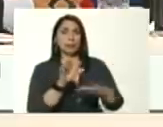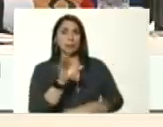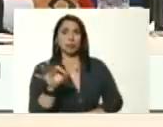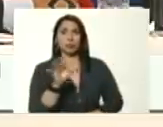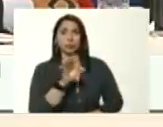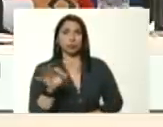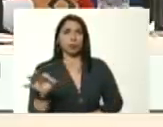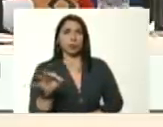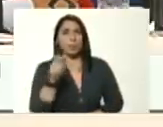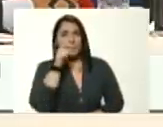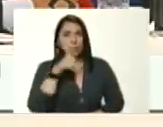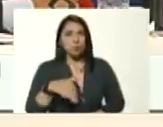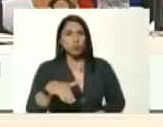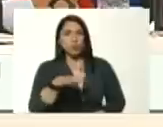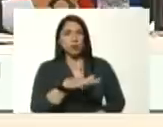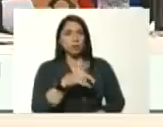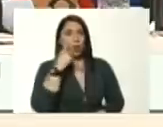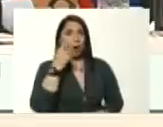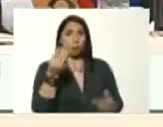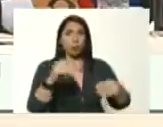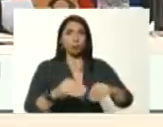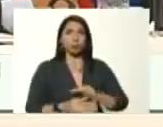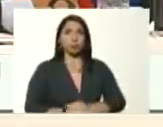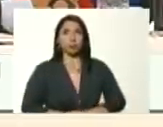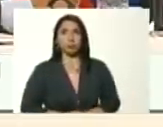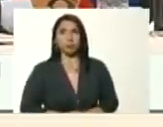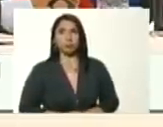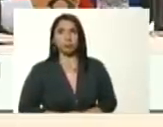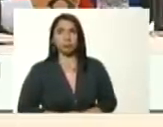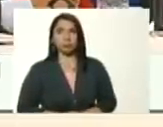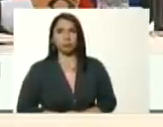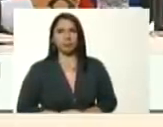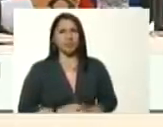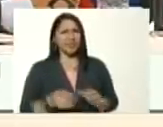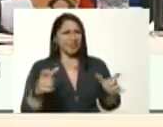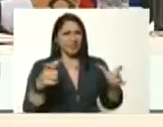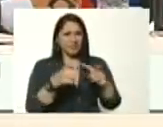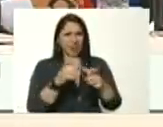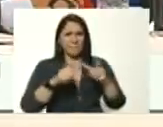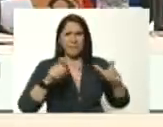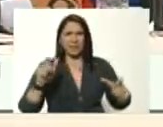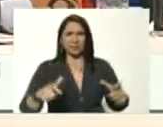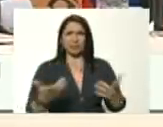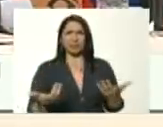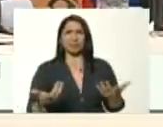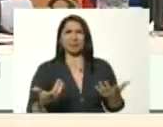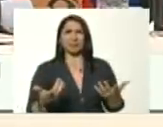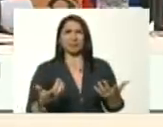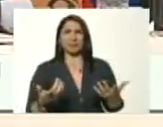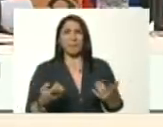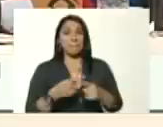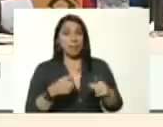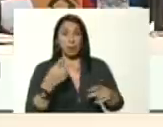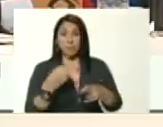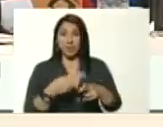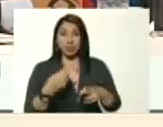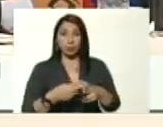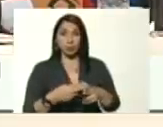de un país esté de acuerdo tú dices bueno es una minoría de las minorías también pero el peligroso